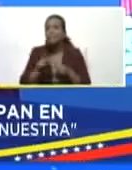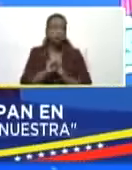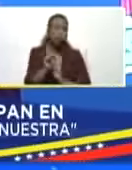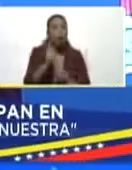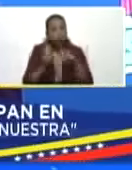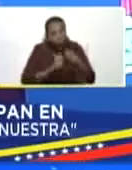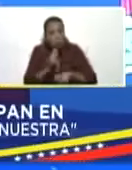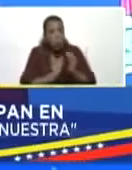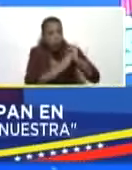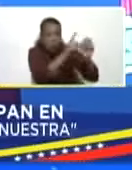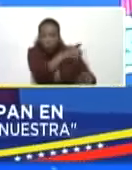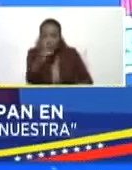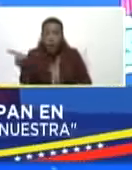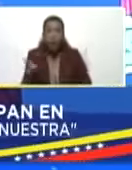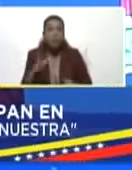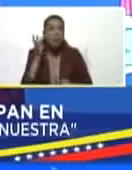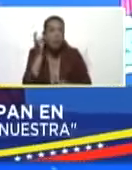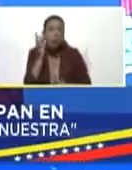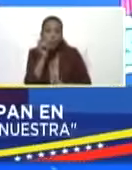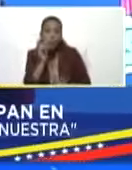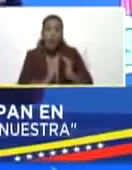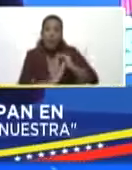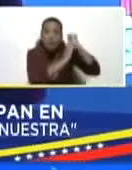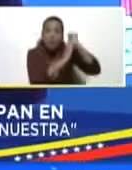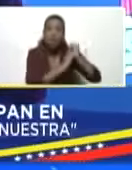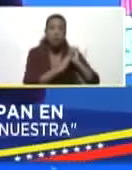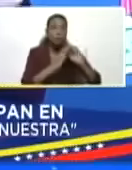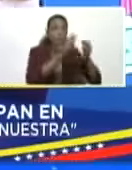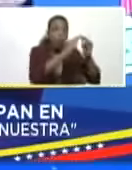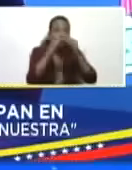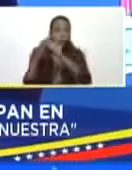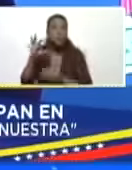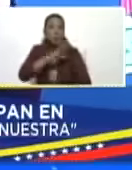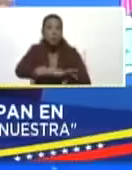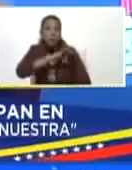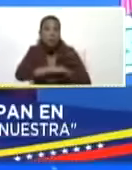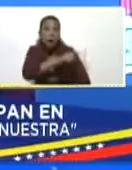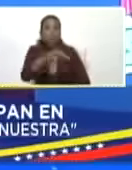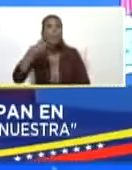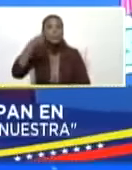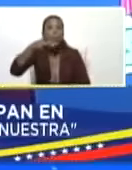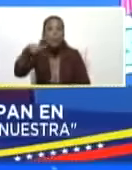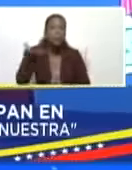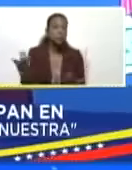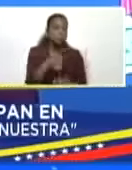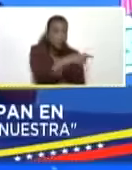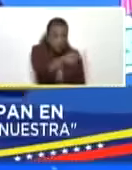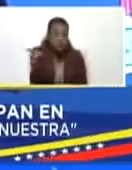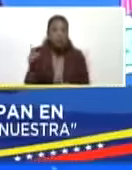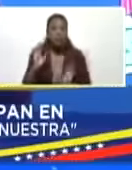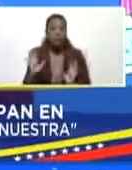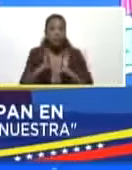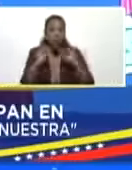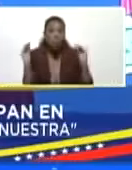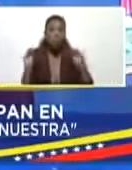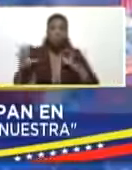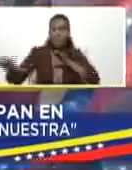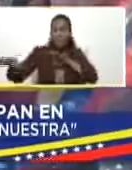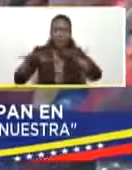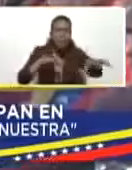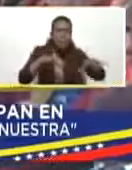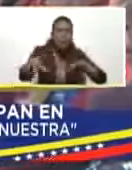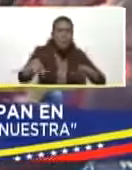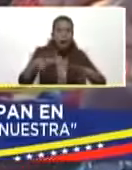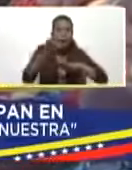líderes, lideresas de todos los sectores sociales, políticos, y de todas las regiones